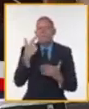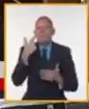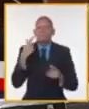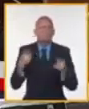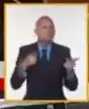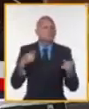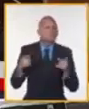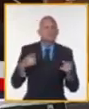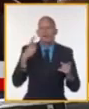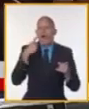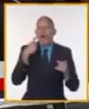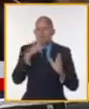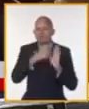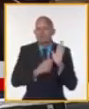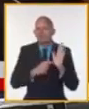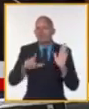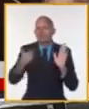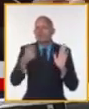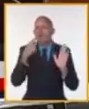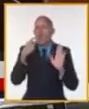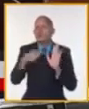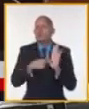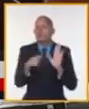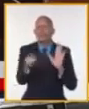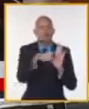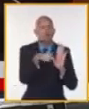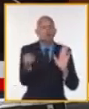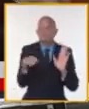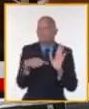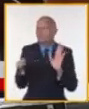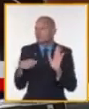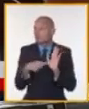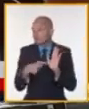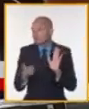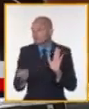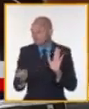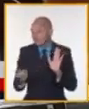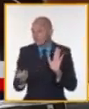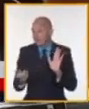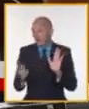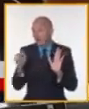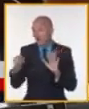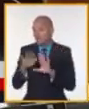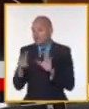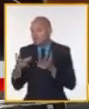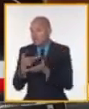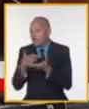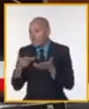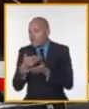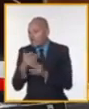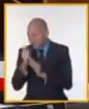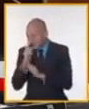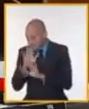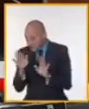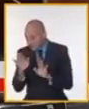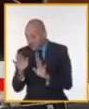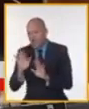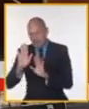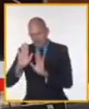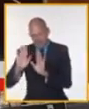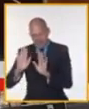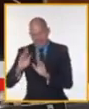realmente todas las políticas públicas y todo lo que se ha aprobado y se ha discutido en el secretariado, en el Buró Político, se está implementando en los territorios. Yo creo que eso es